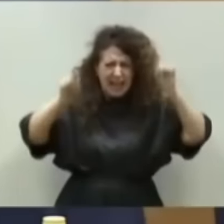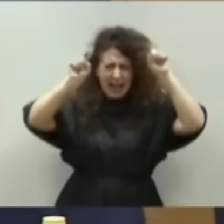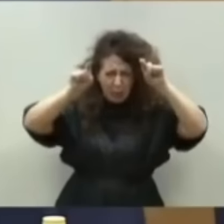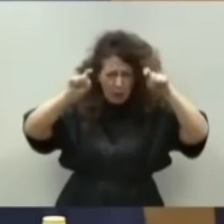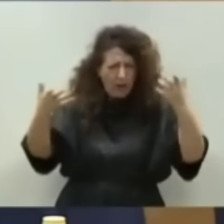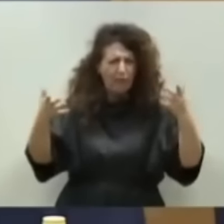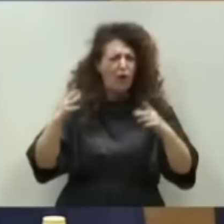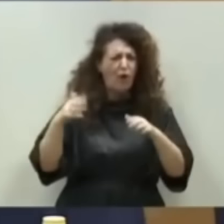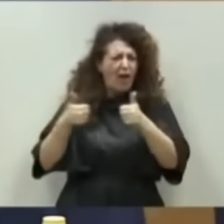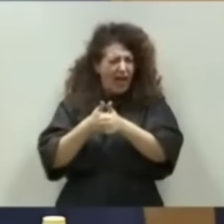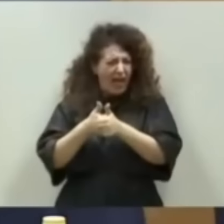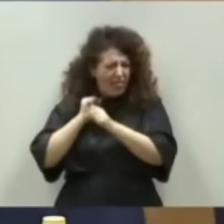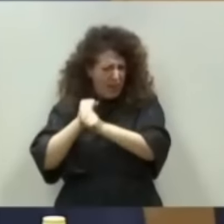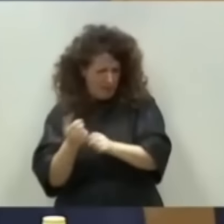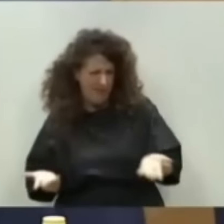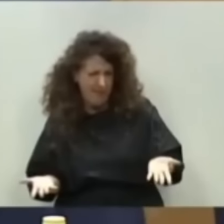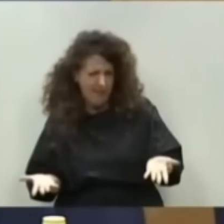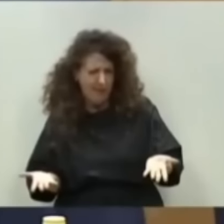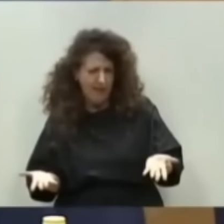en dependencias. Así que